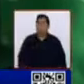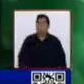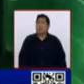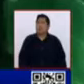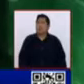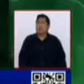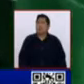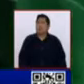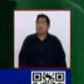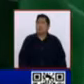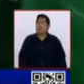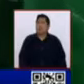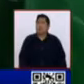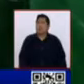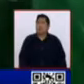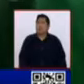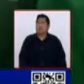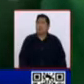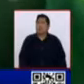lugar.